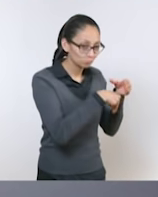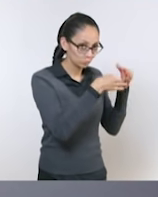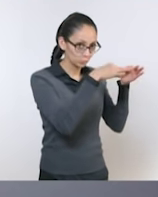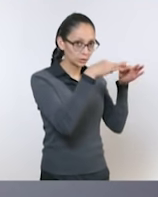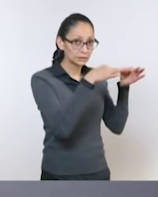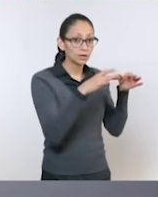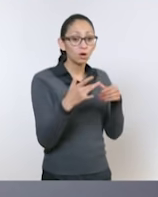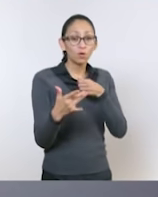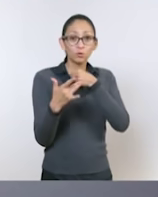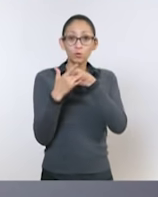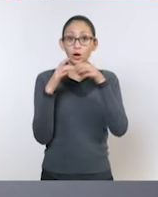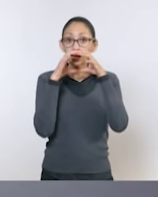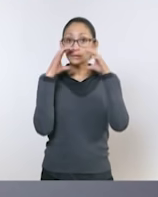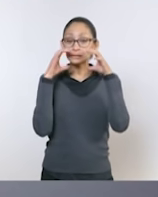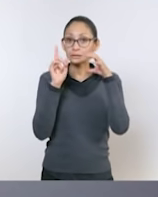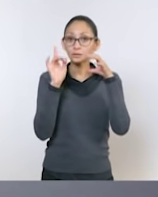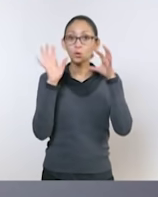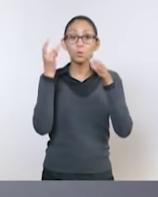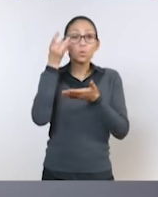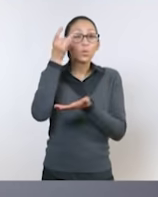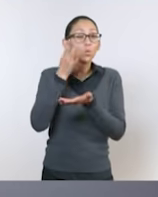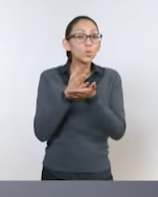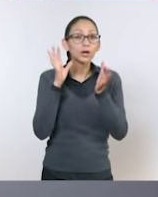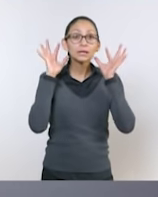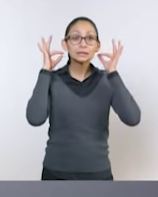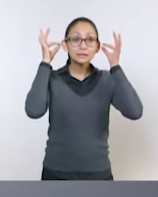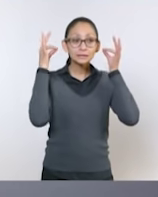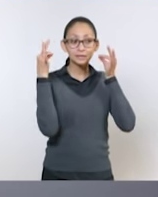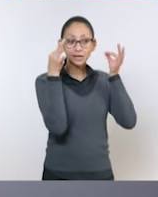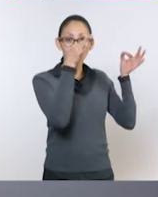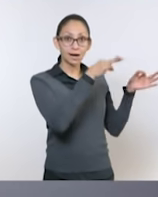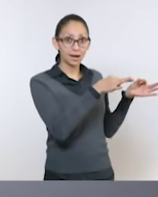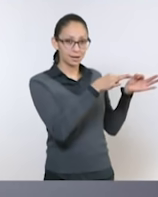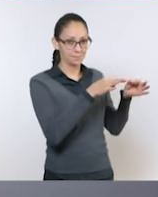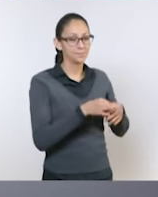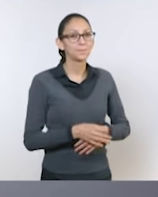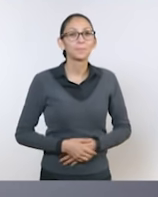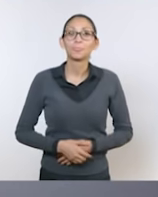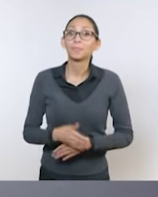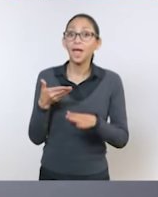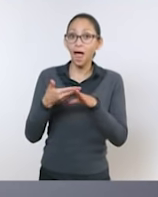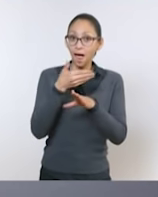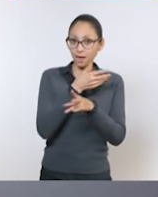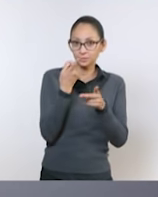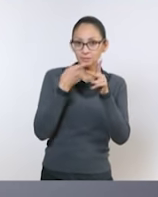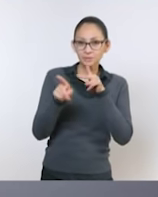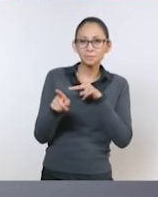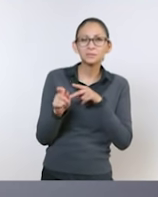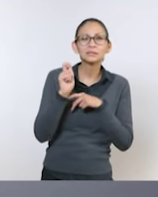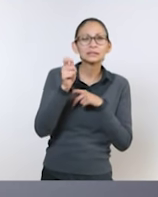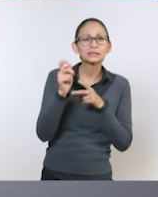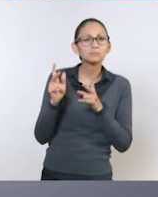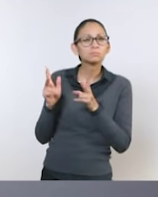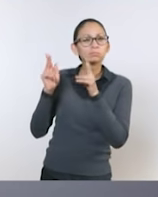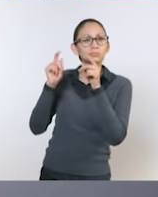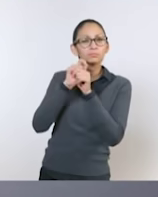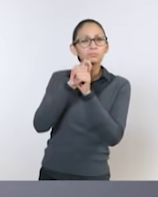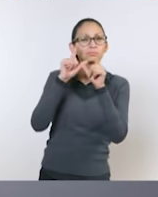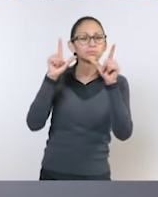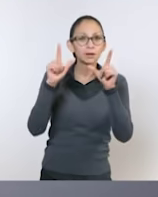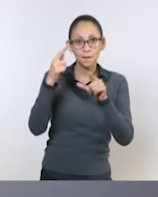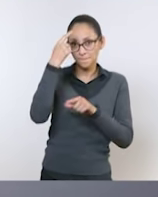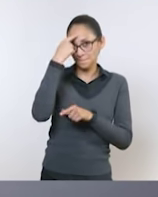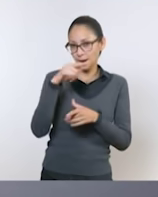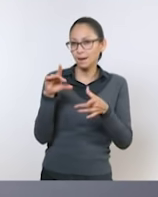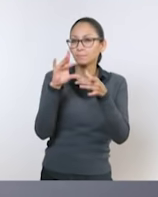bolsita, evitando tocar la parte del frente y solamente tomándolo de las agarraderas. Antes de comenzar, tenemos una